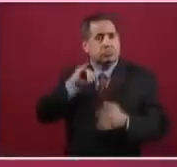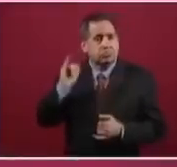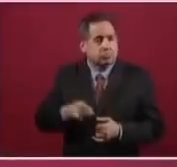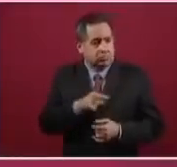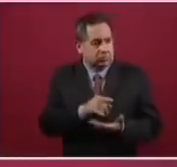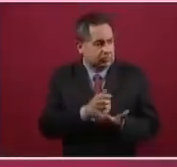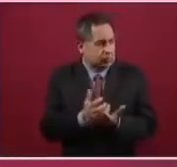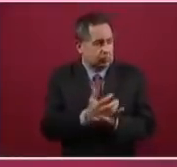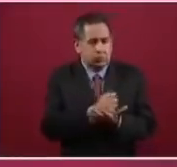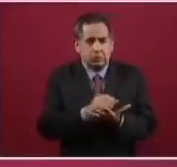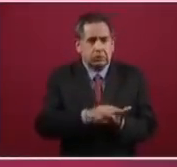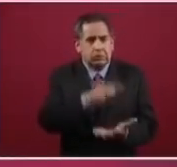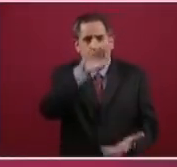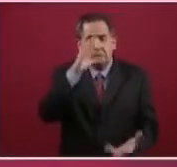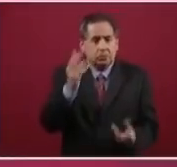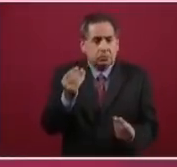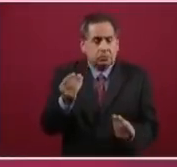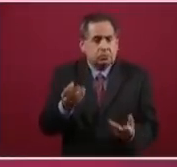producción petrolera